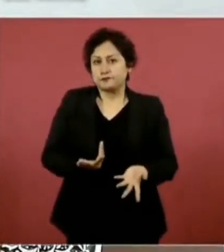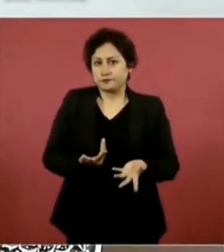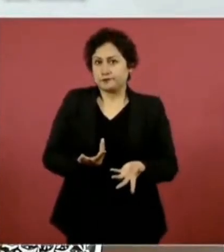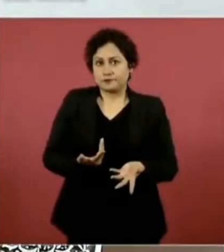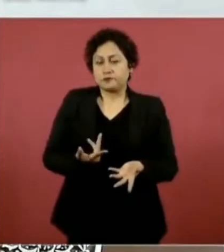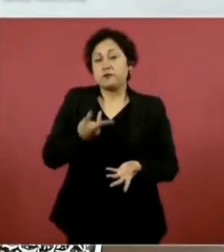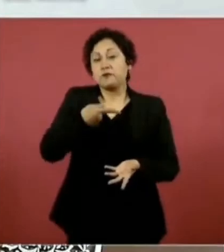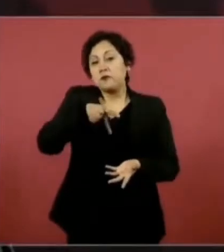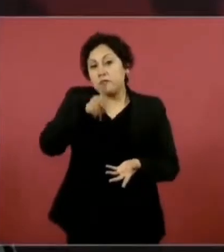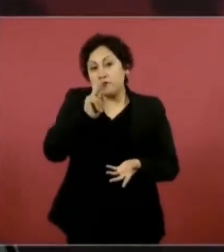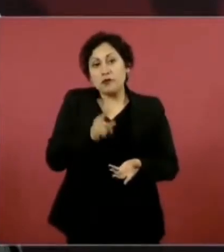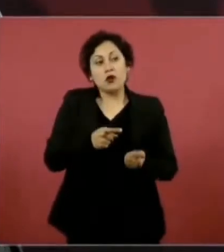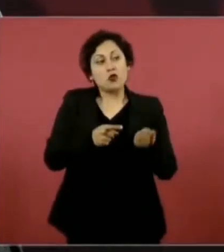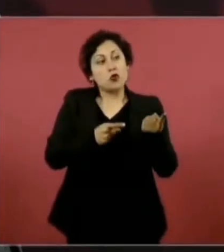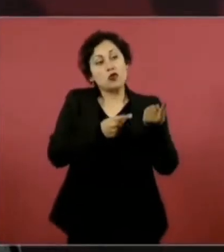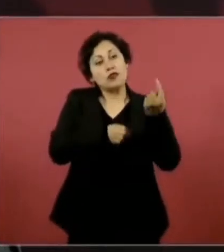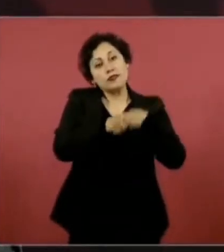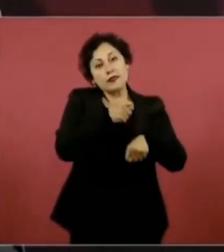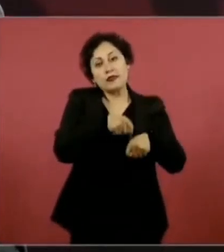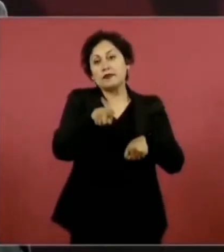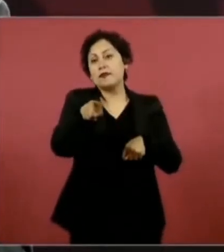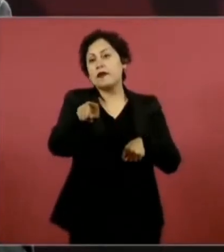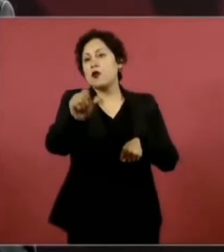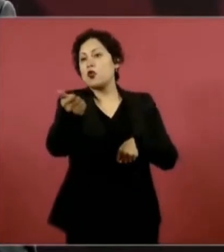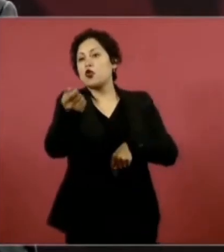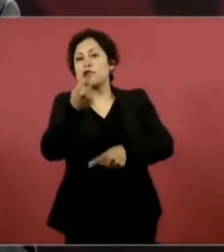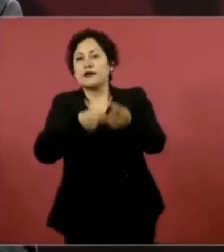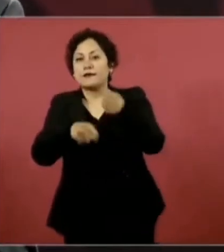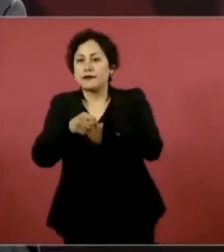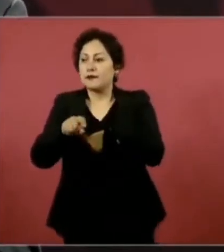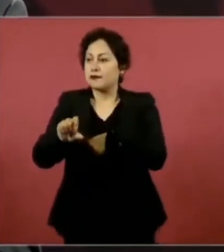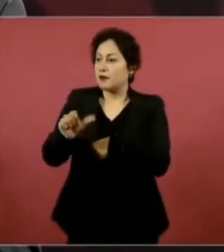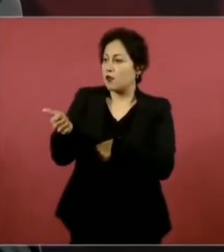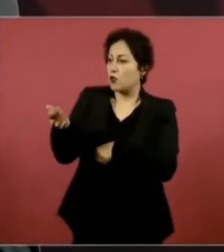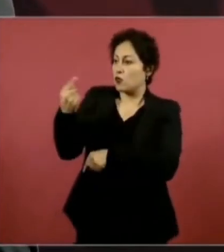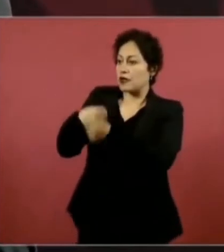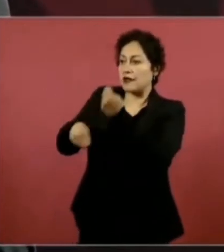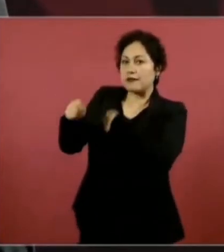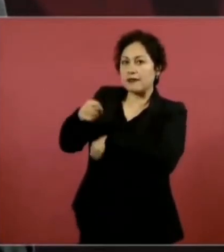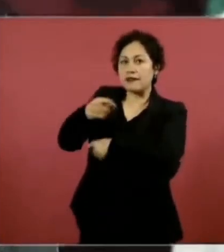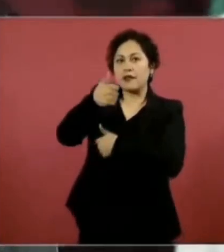Pero si hay 2, 3, 4 tiendas,